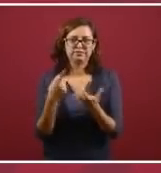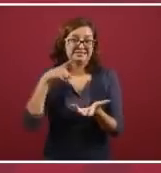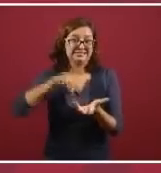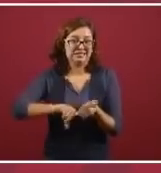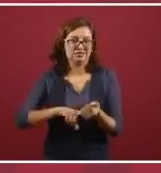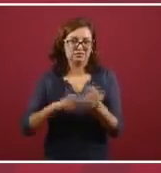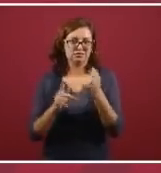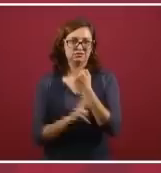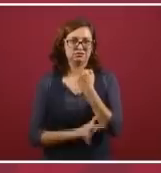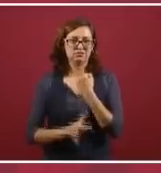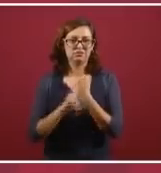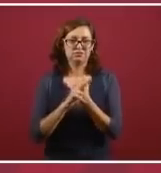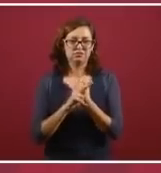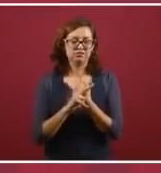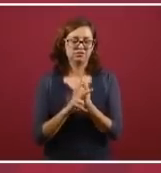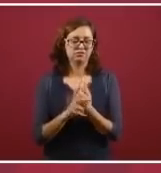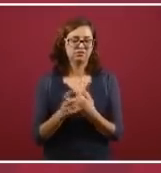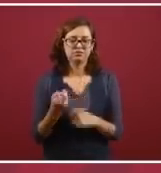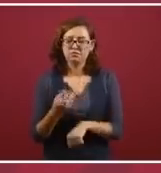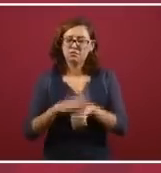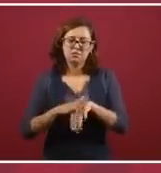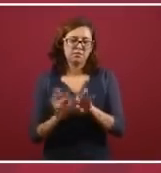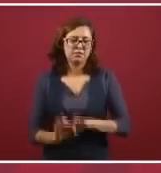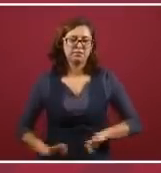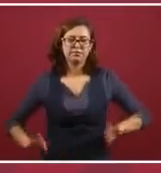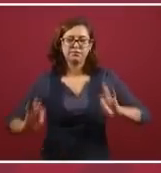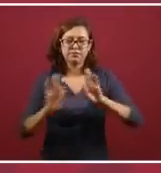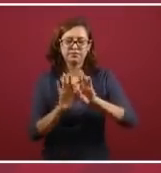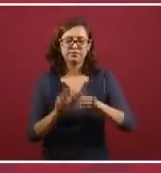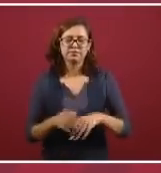interno. De eso depende mucho.